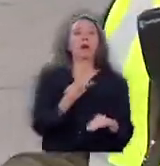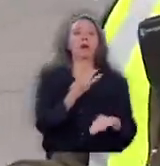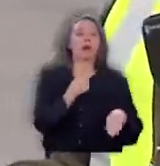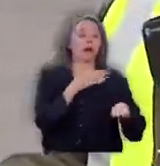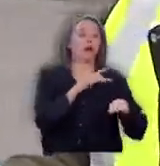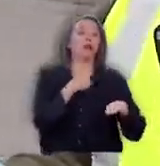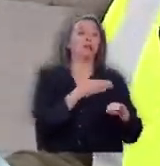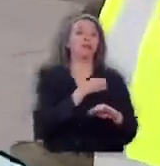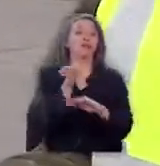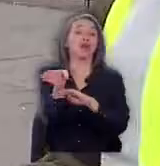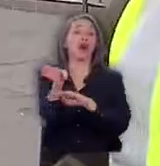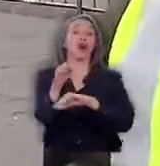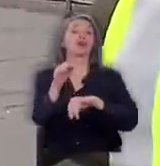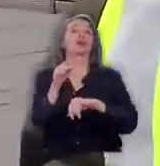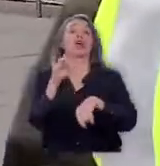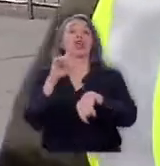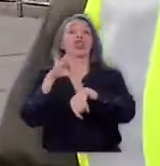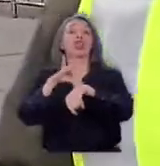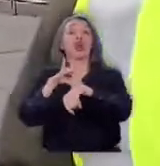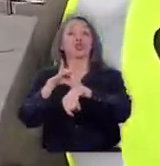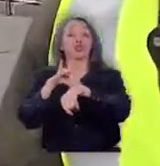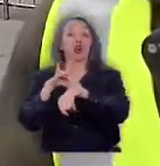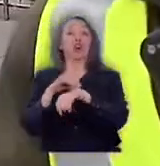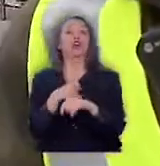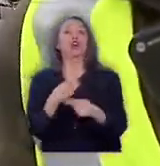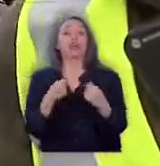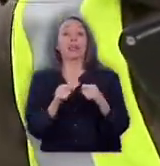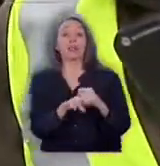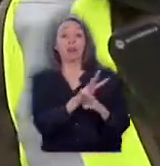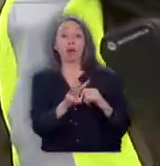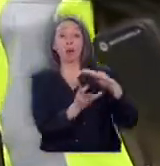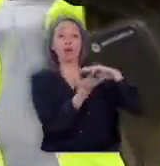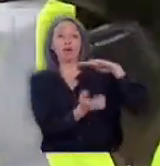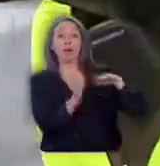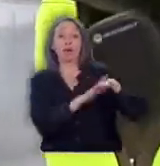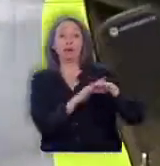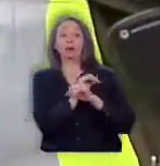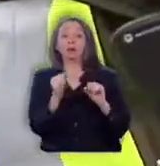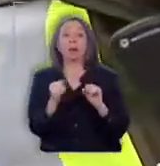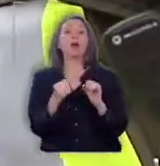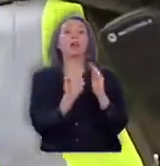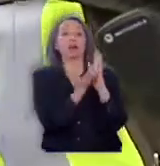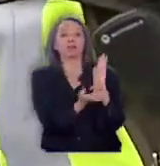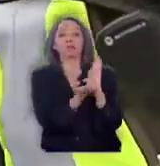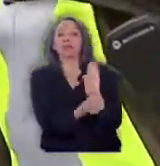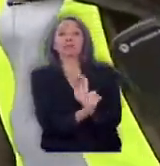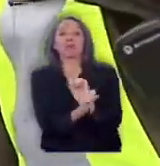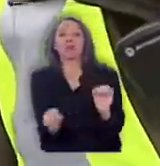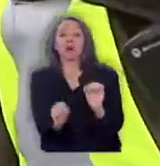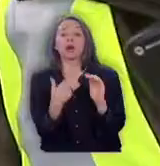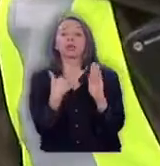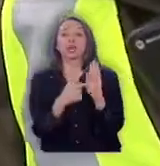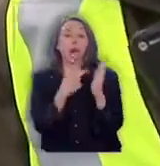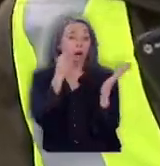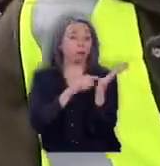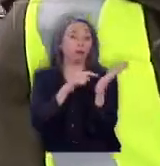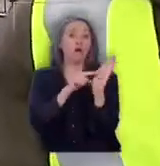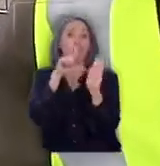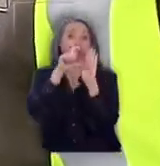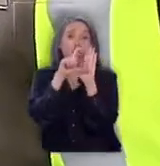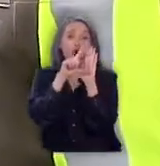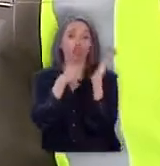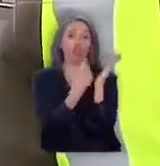y y claro traté de Descargar el archivo y no me descargó y tengo unos pantallazos que yo hice la hice llené el